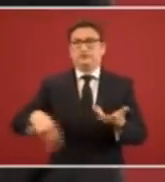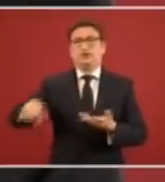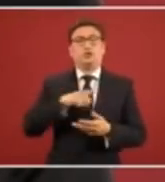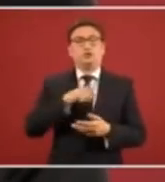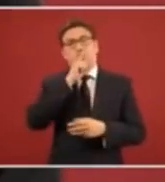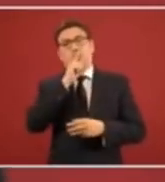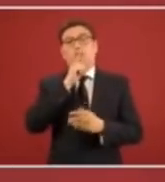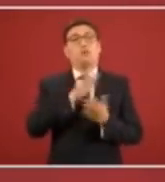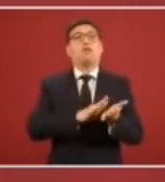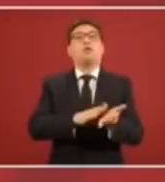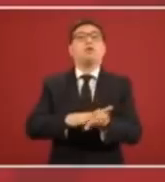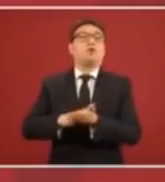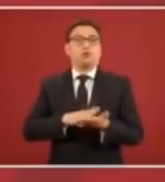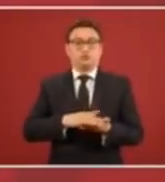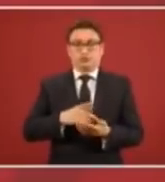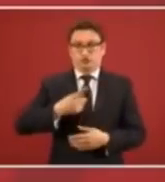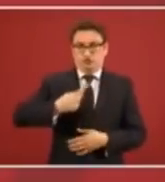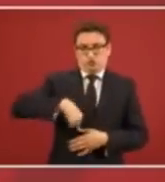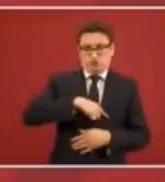En ese entonces fuimos los únicos